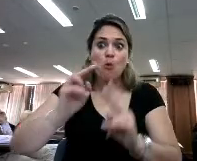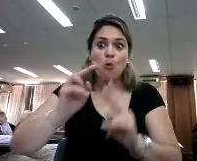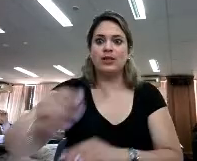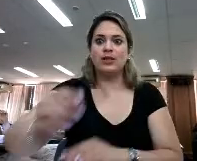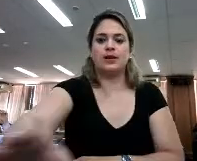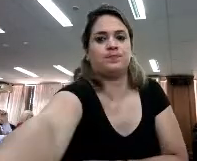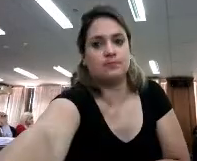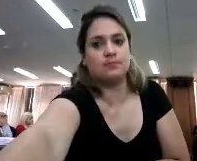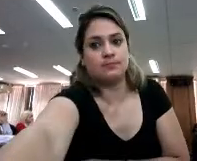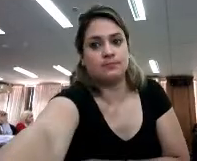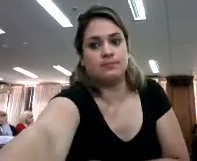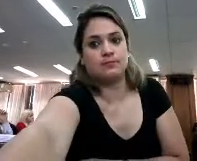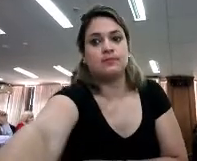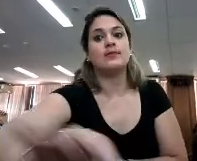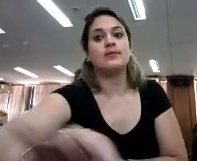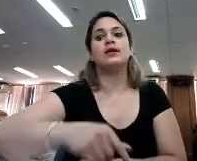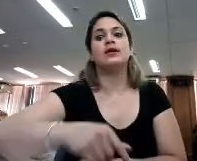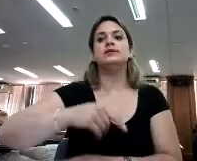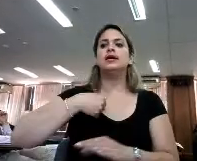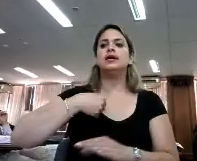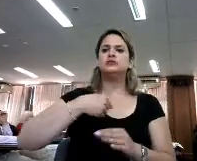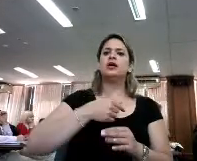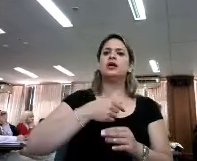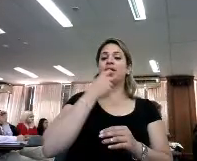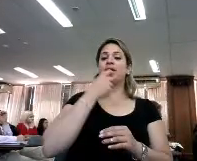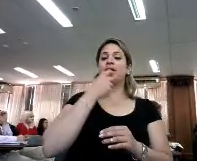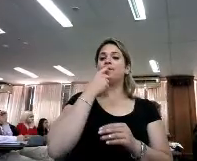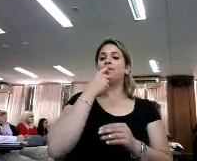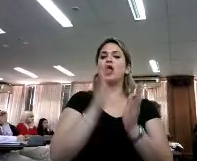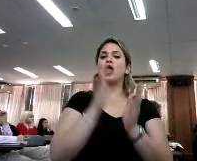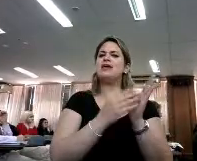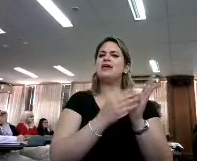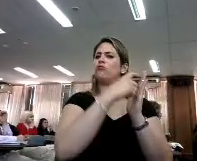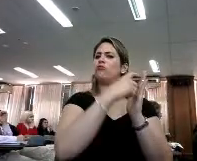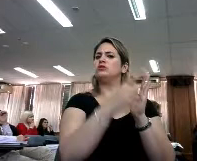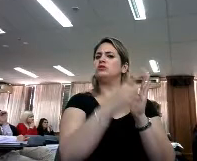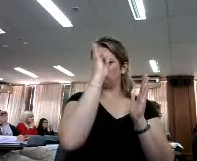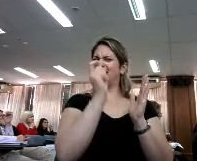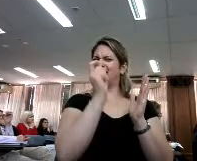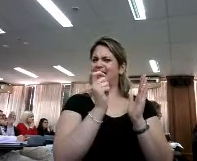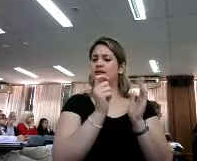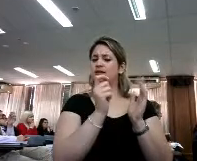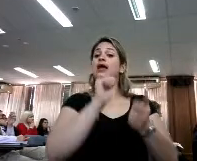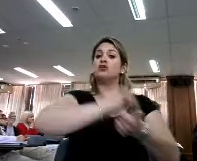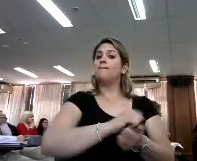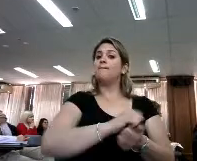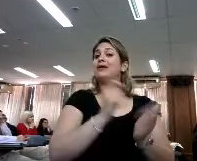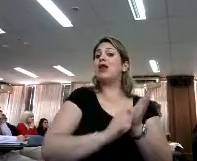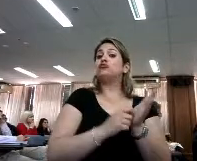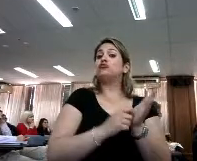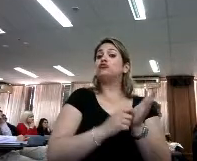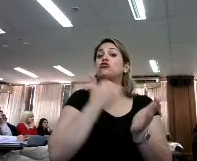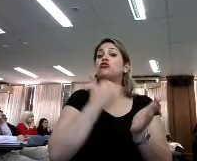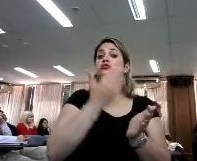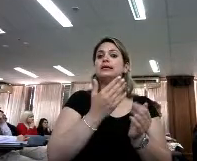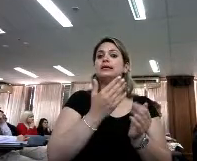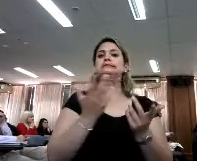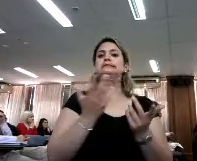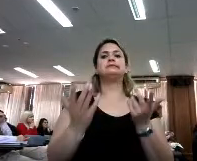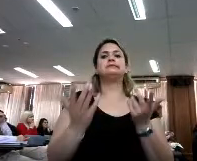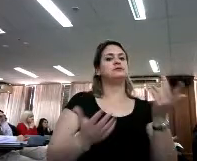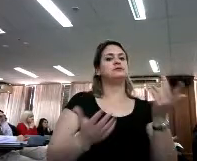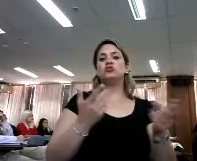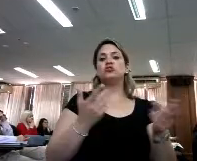huérfana. Yo sé quién es el autor, pero no sé quién es el titular. ¿Y cómo voy a discutir? Pues esas son las